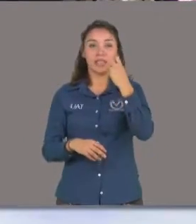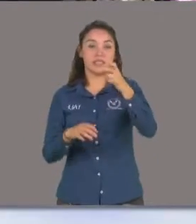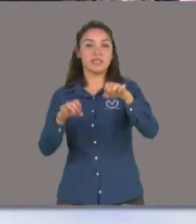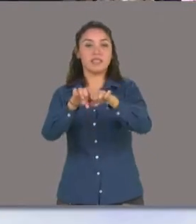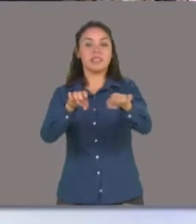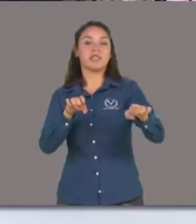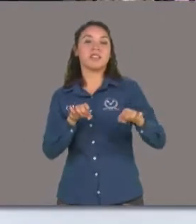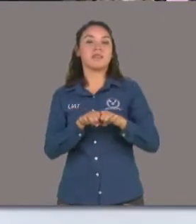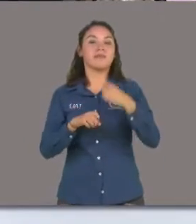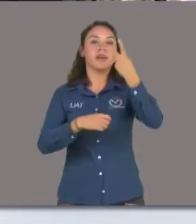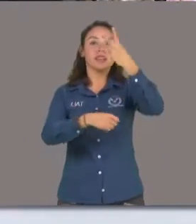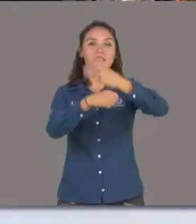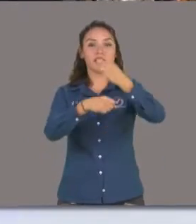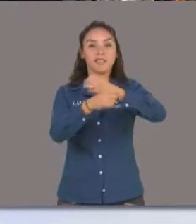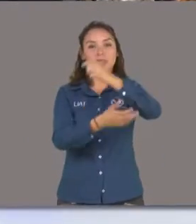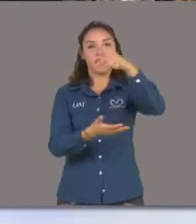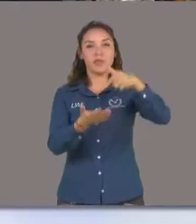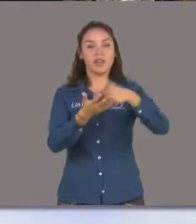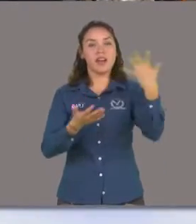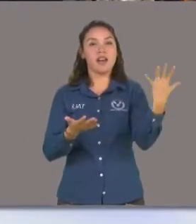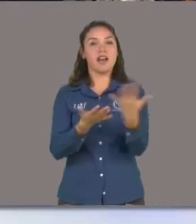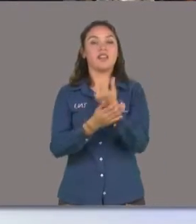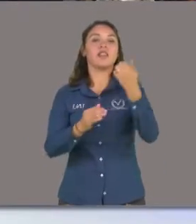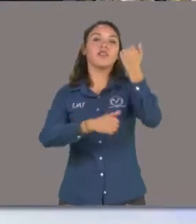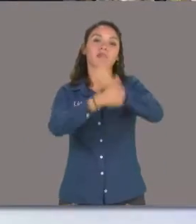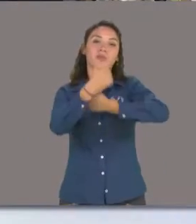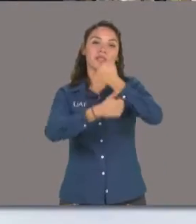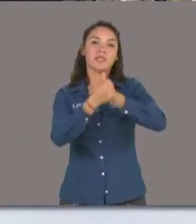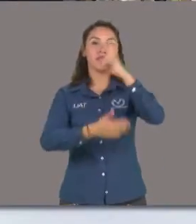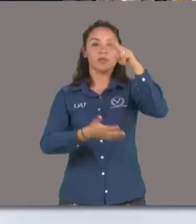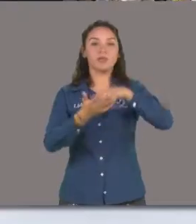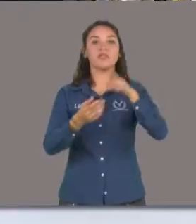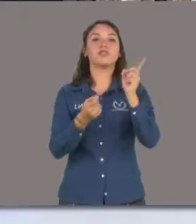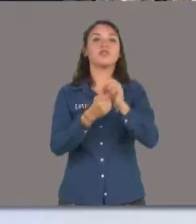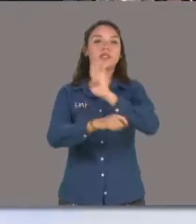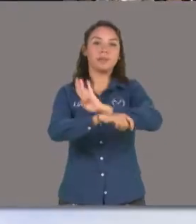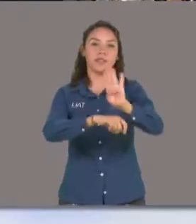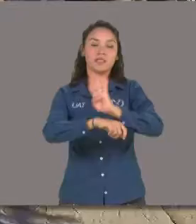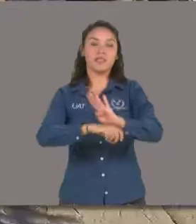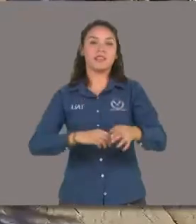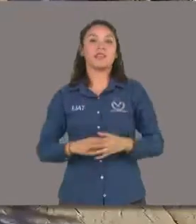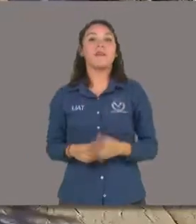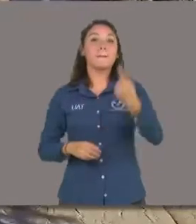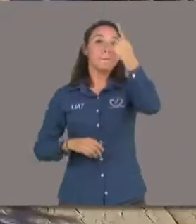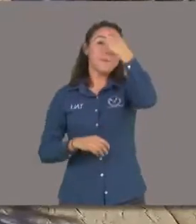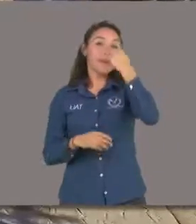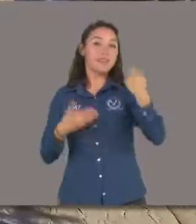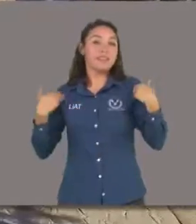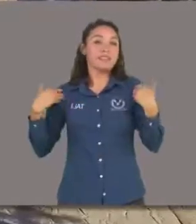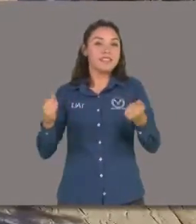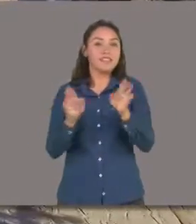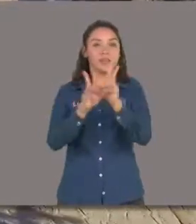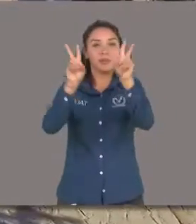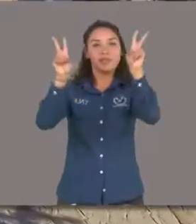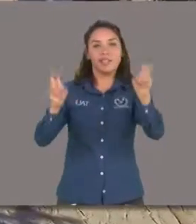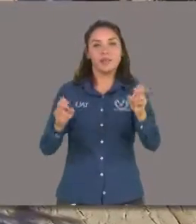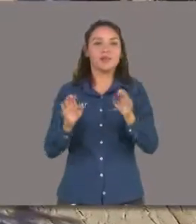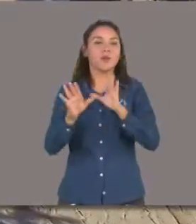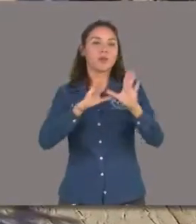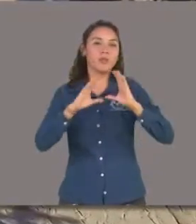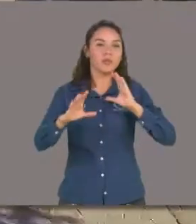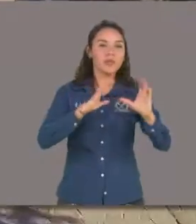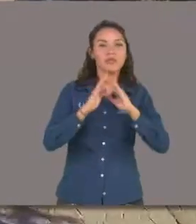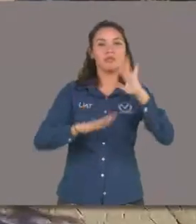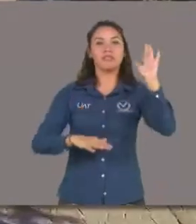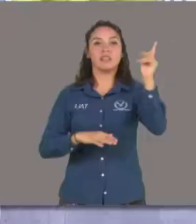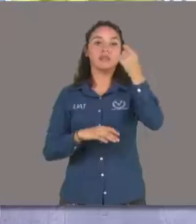casa de estudios ganó el tercer lugar en el concurso latinoamericano 2018 celebrado en Brasil. Al entender que las temáticas de actualidad obligan a